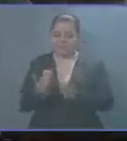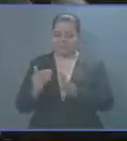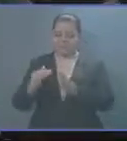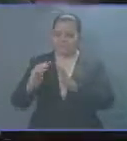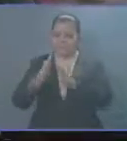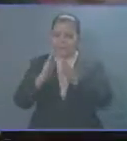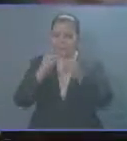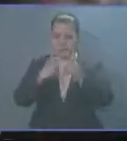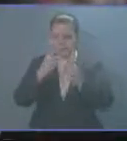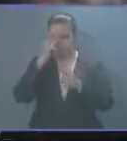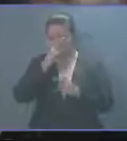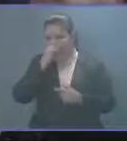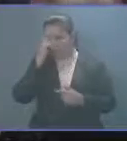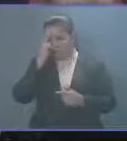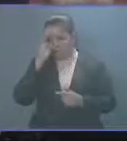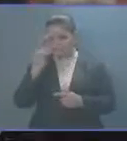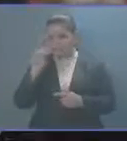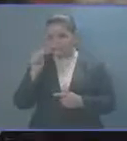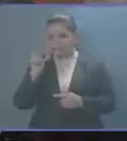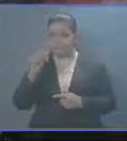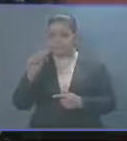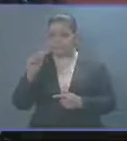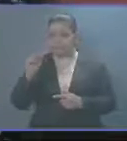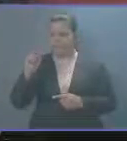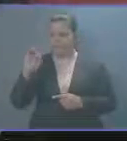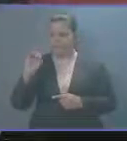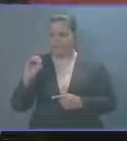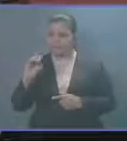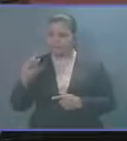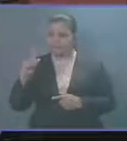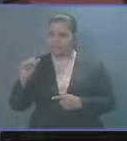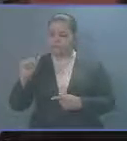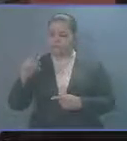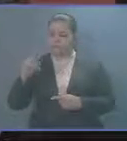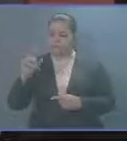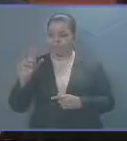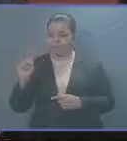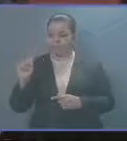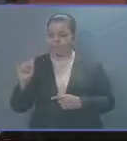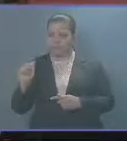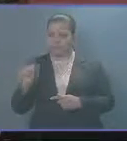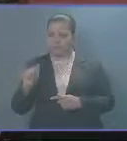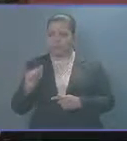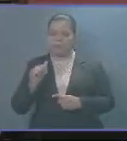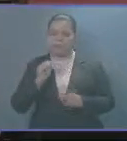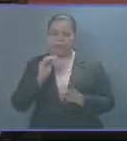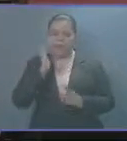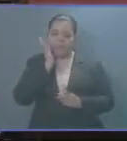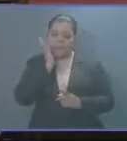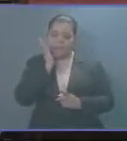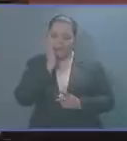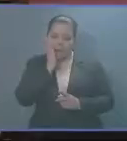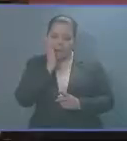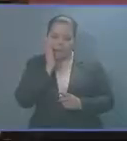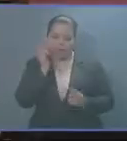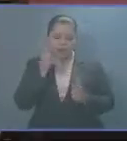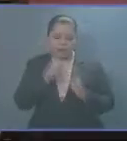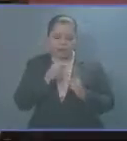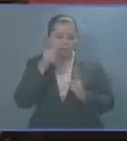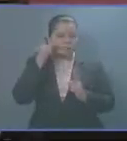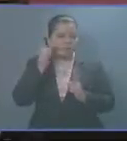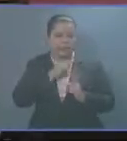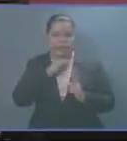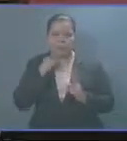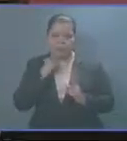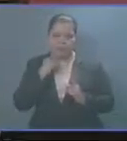de Padua, de San Vicente, pues falleció la madre del padre Leonel Humberto